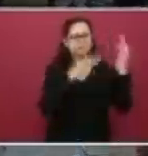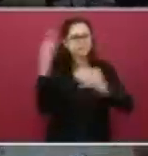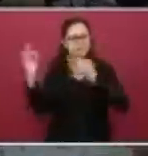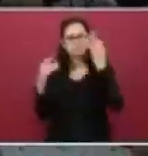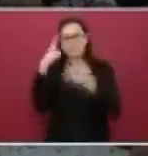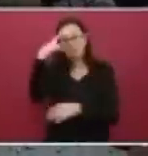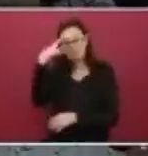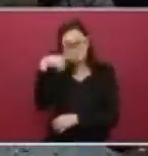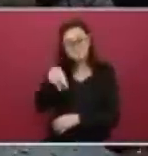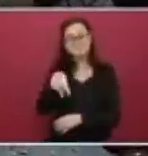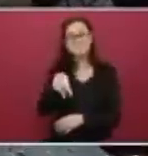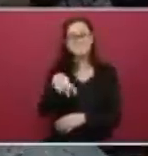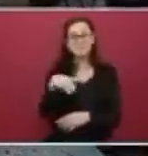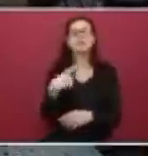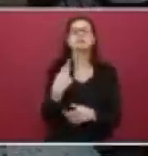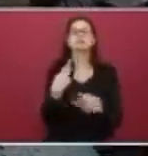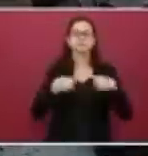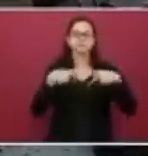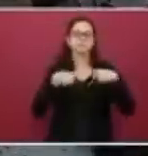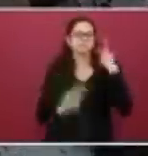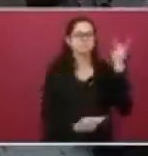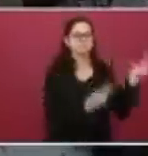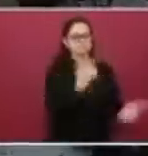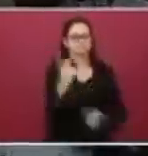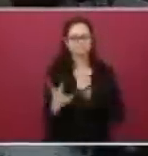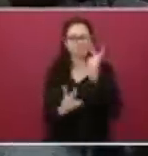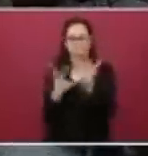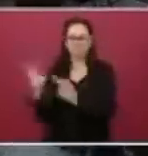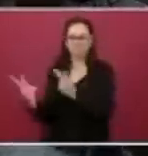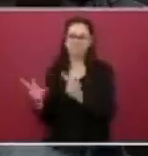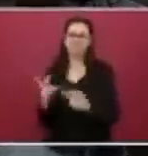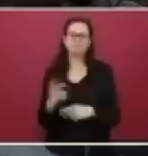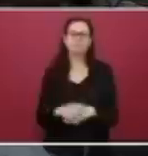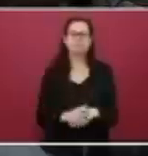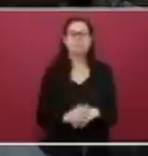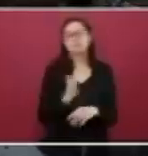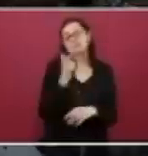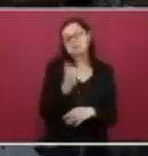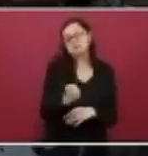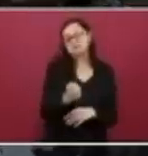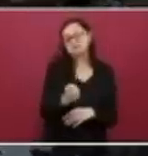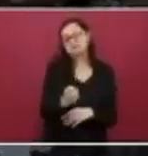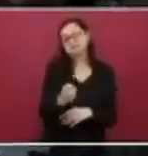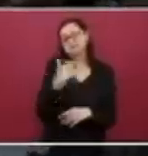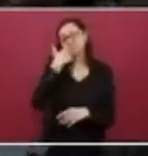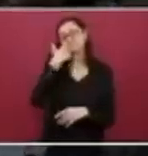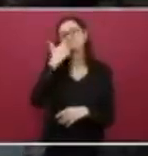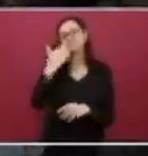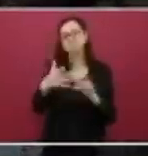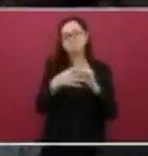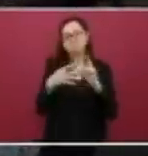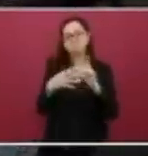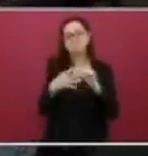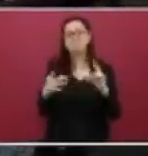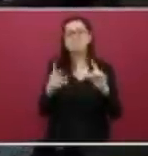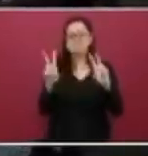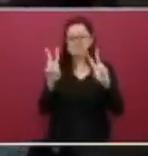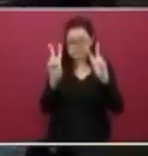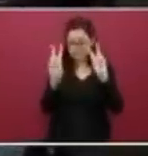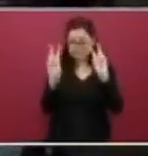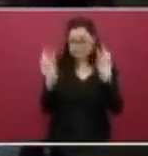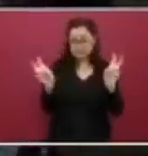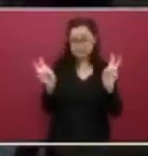la consulta esto es lo que queríamos explicarles sobre este tema si